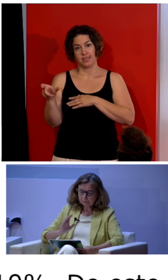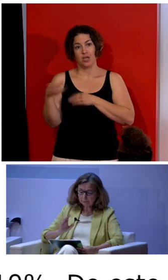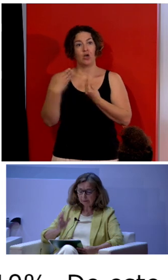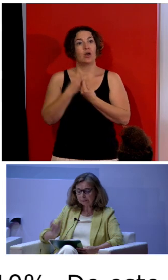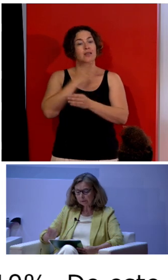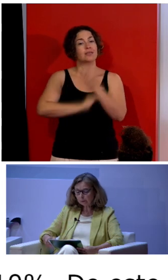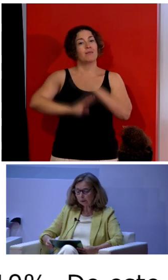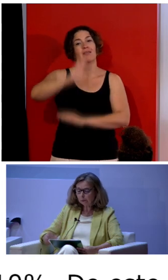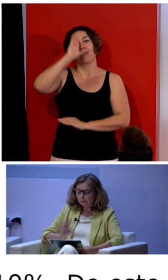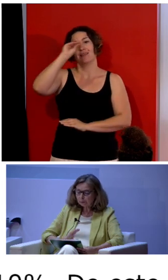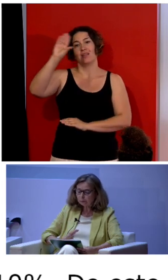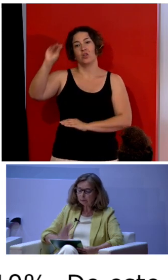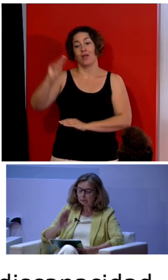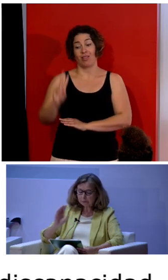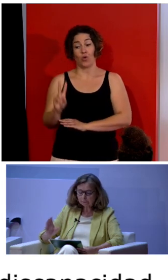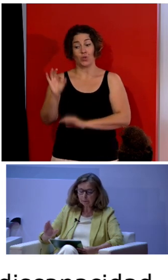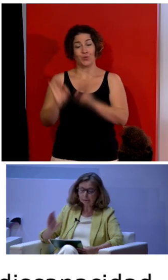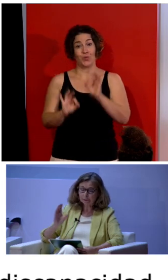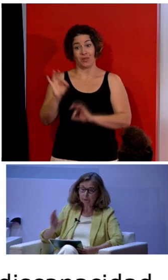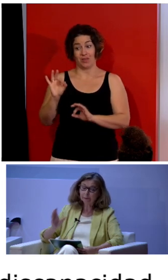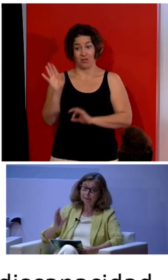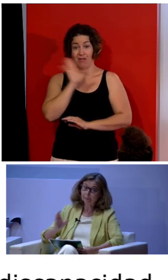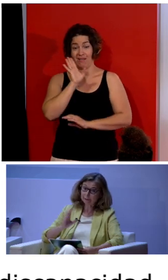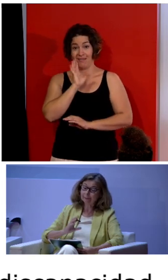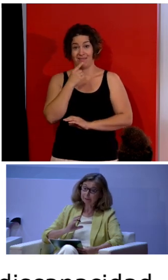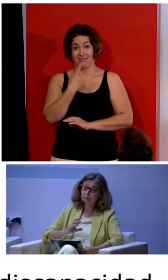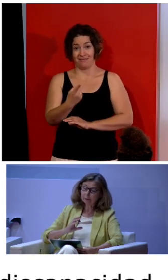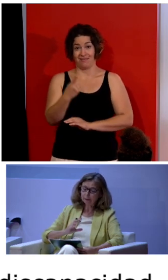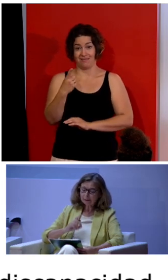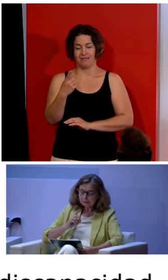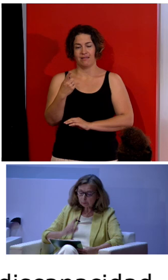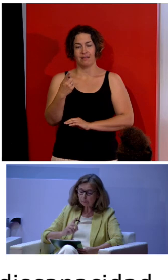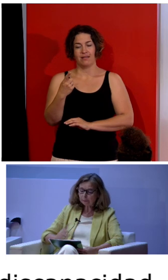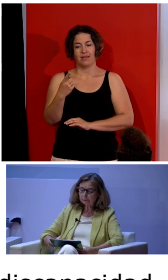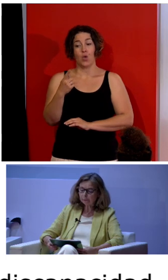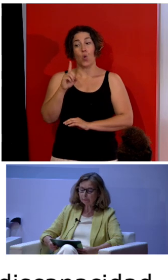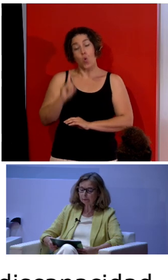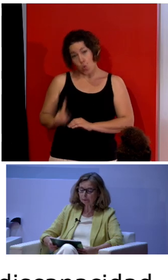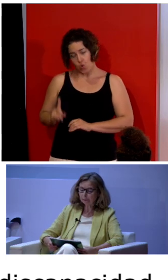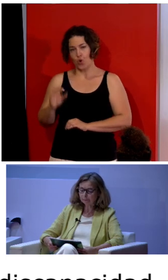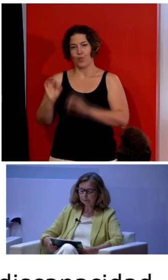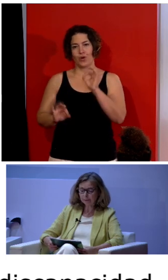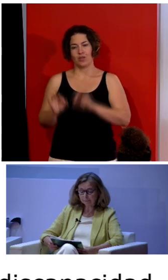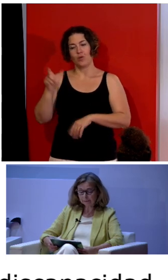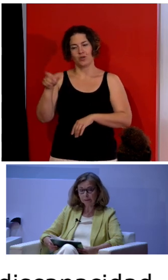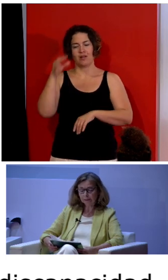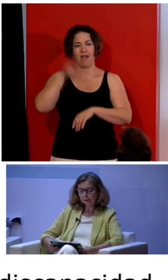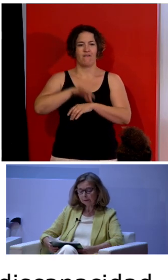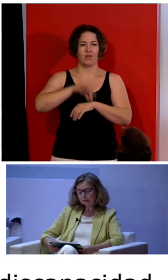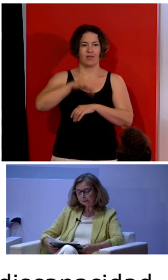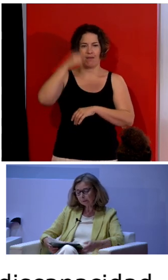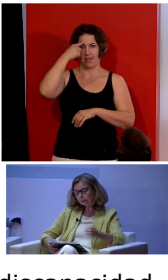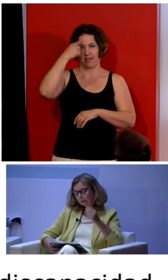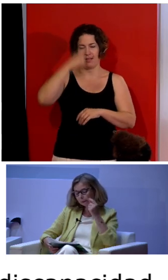con discapacidad intelectual, el 2% quedó reservado para personas con discapacidad intelectual y el 1% para personas con enfermedad mental,